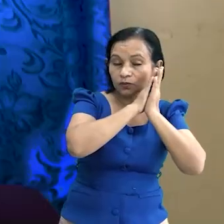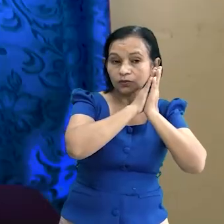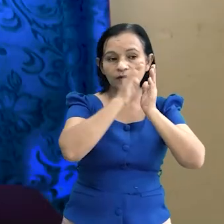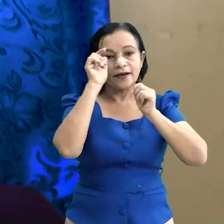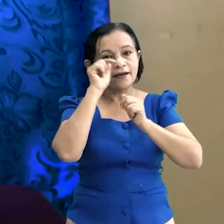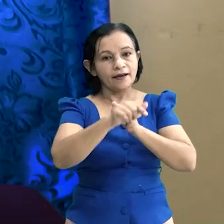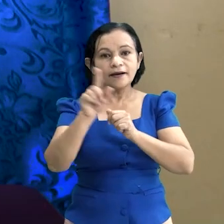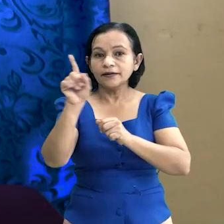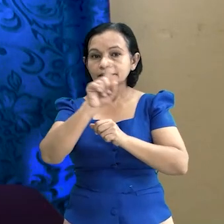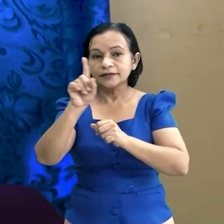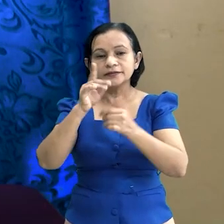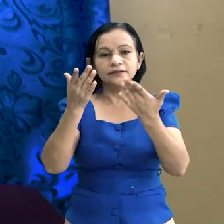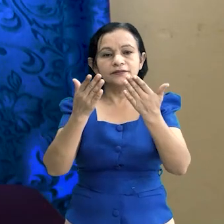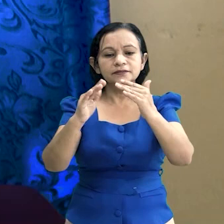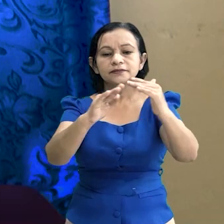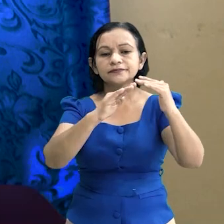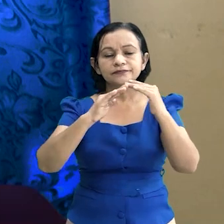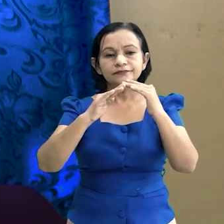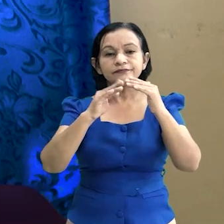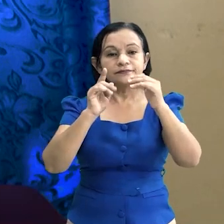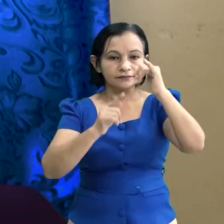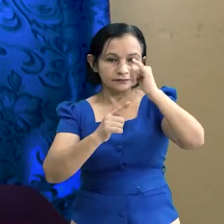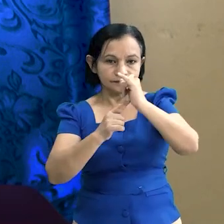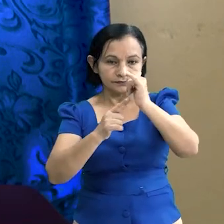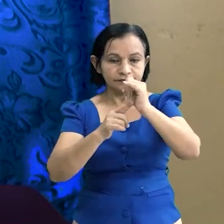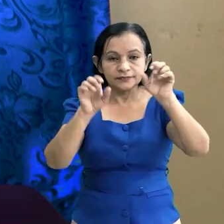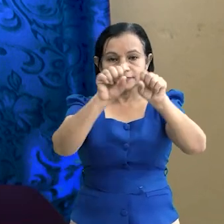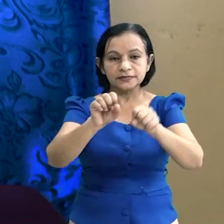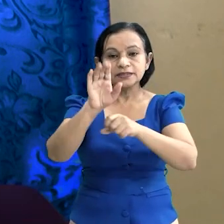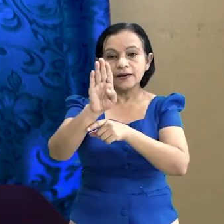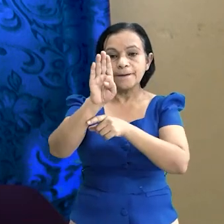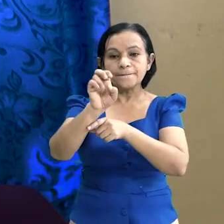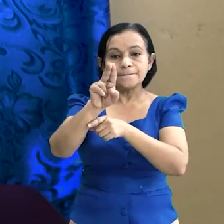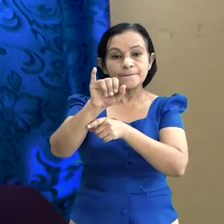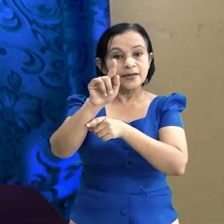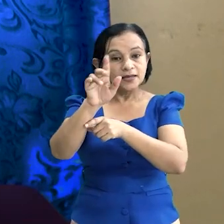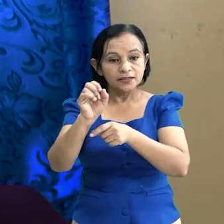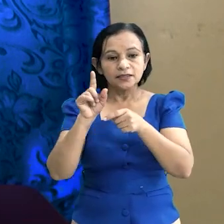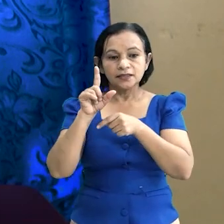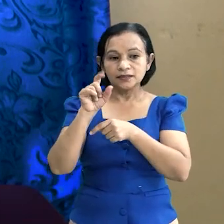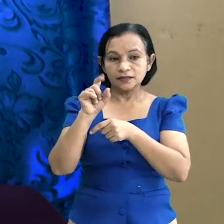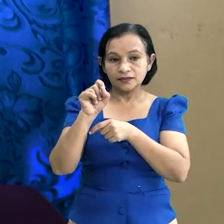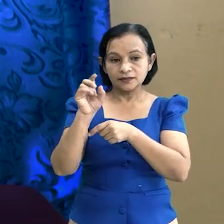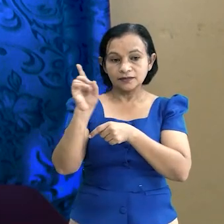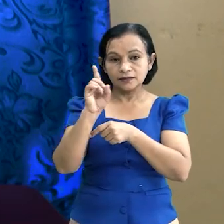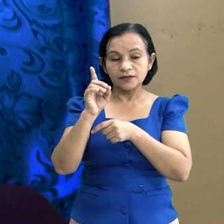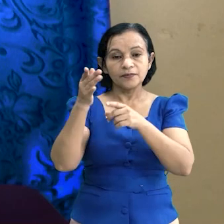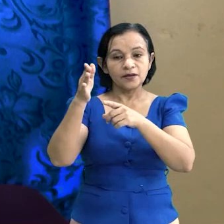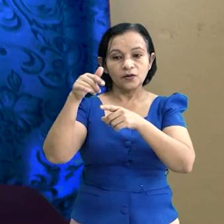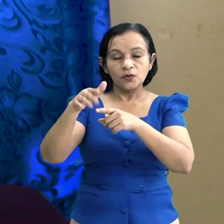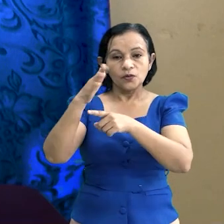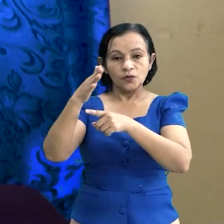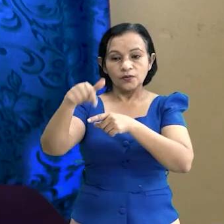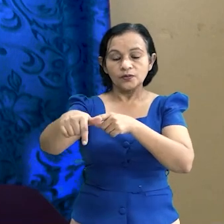allá, ¿verdad?, sino que aquí en el casco urbano de Tipitapa y San Benito. 10 albergues para La Bandera,